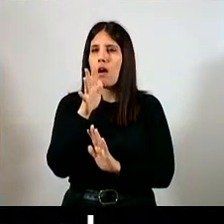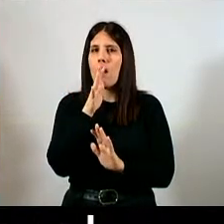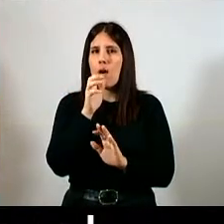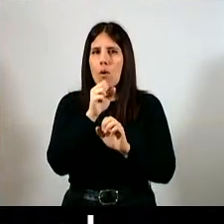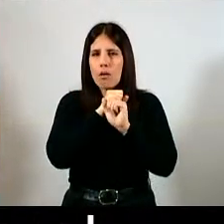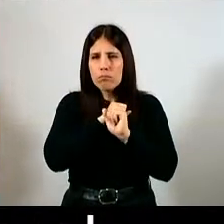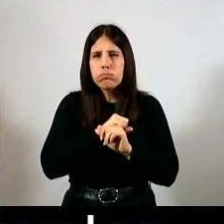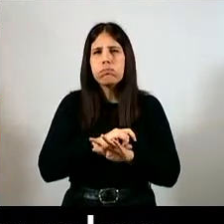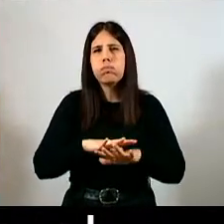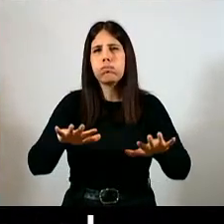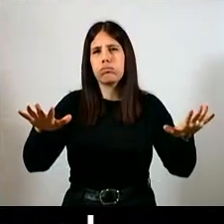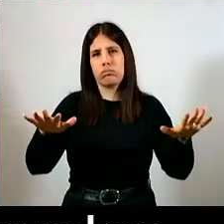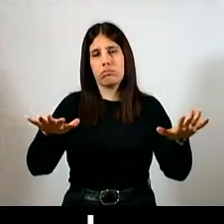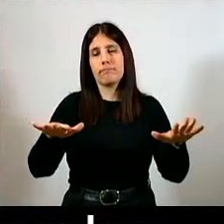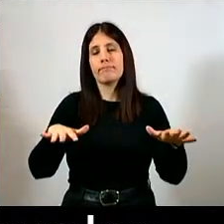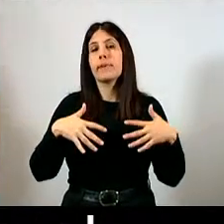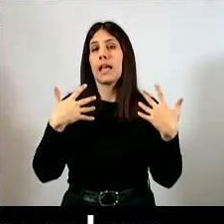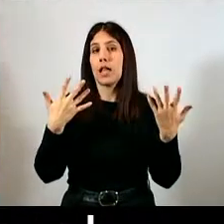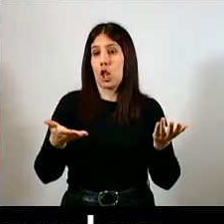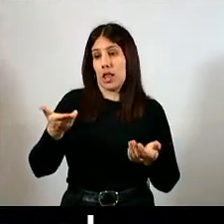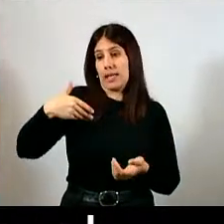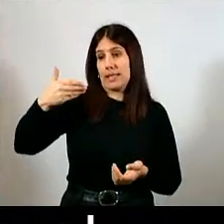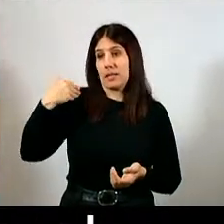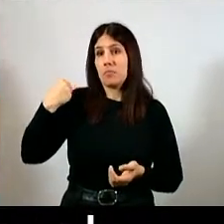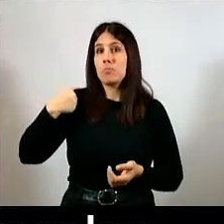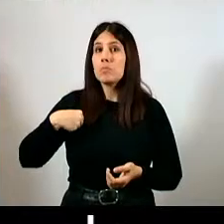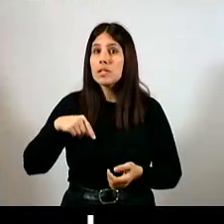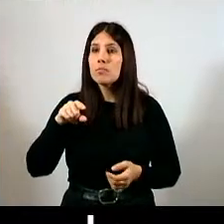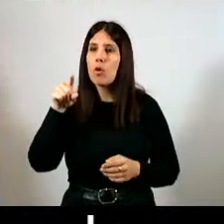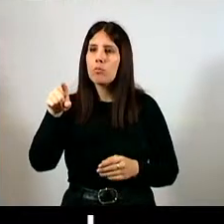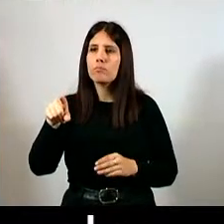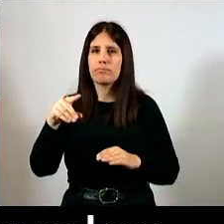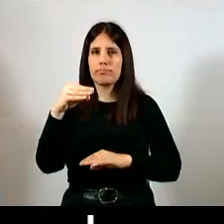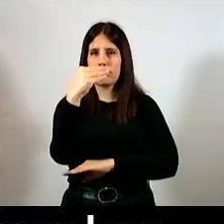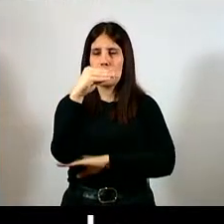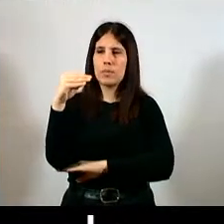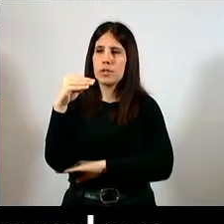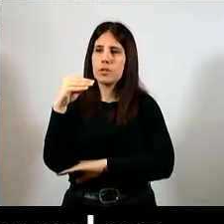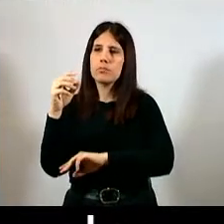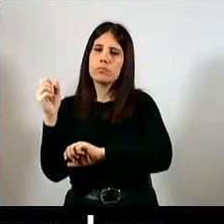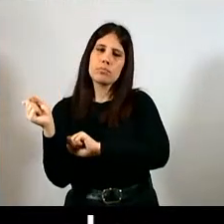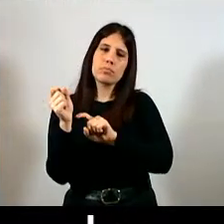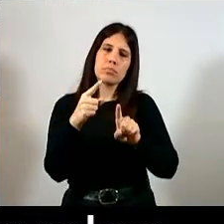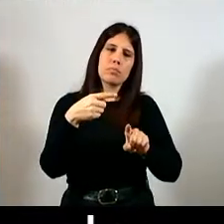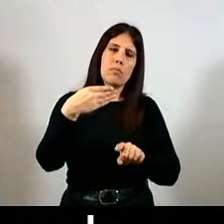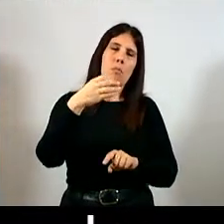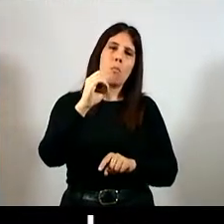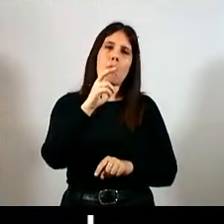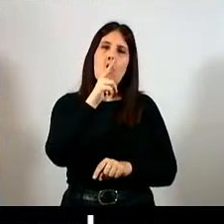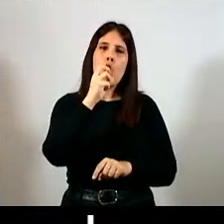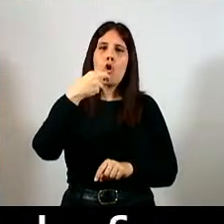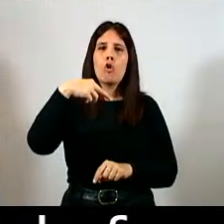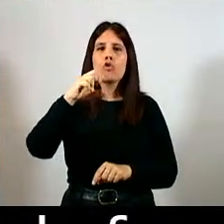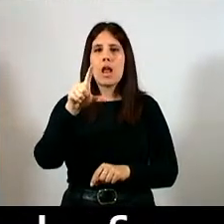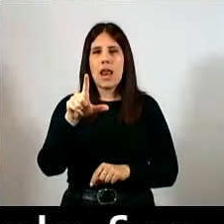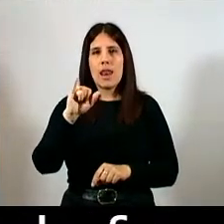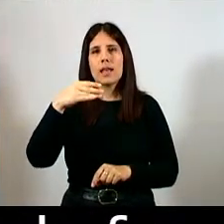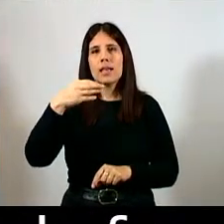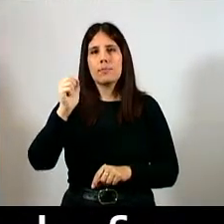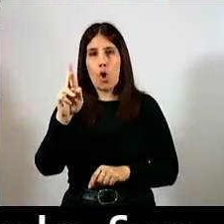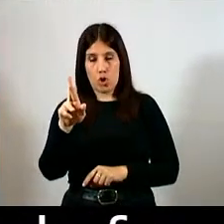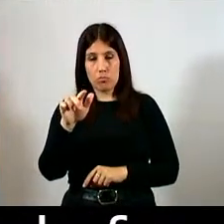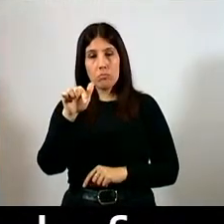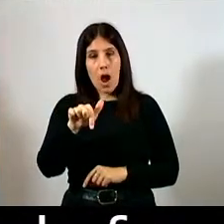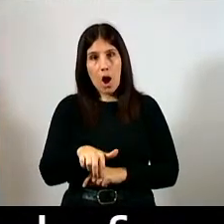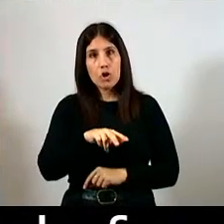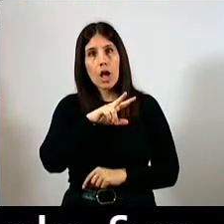tras su inundación. Entonces, el templo fue trasladado al término municipal de Boonal de Ibor. Hoy se conserva en buen